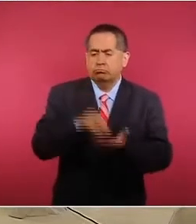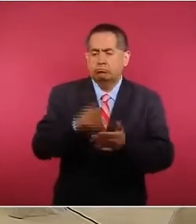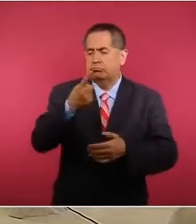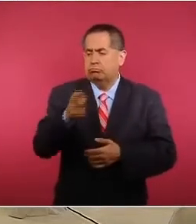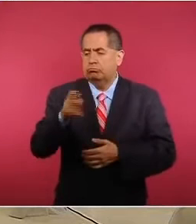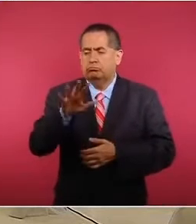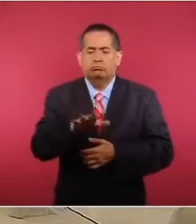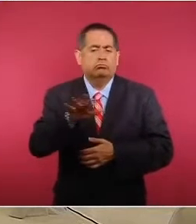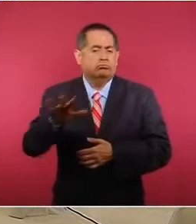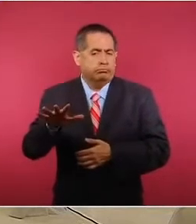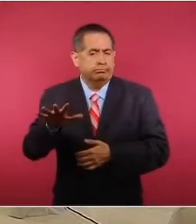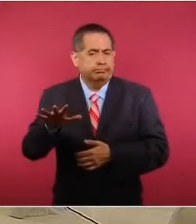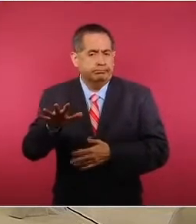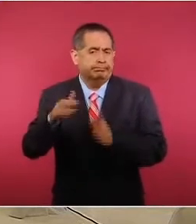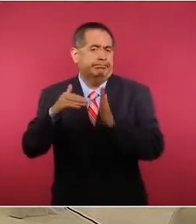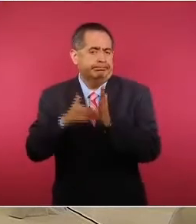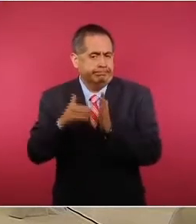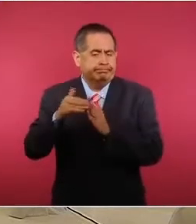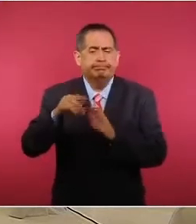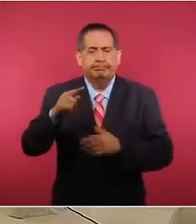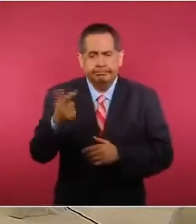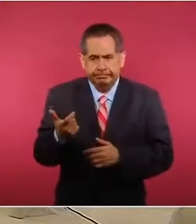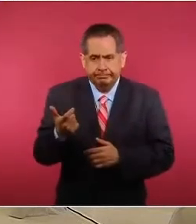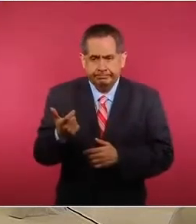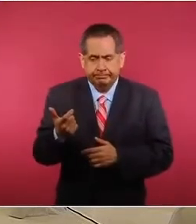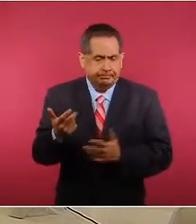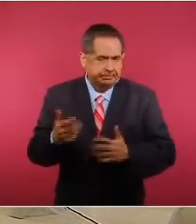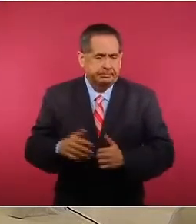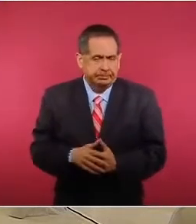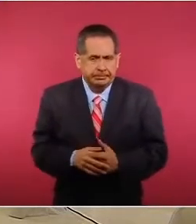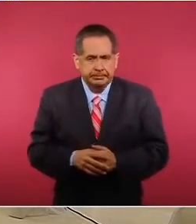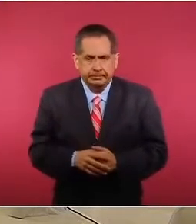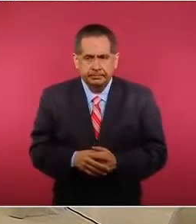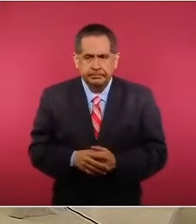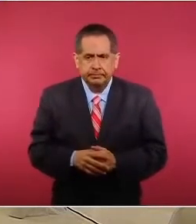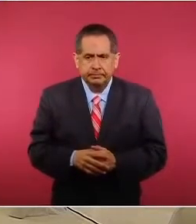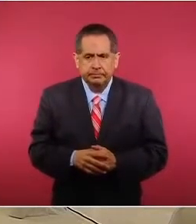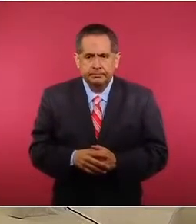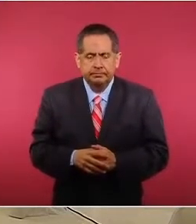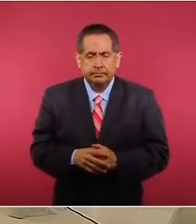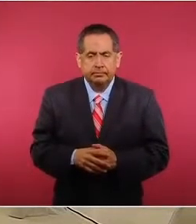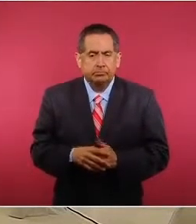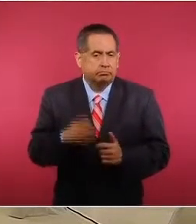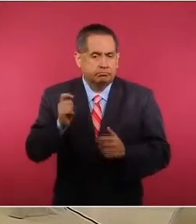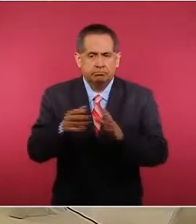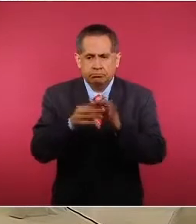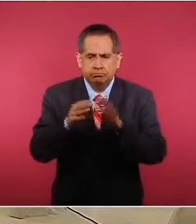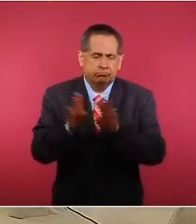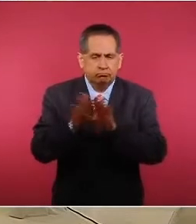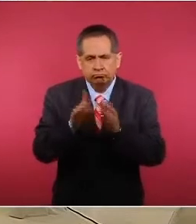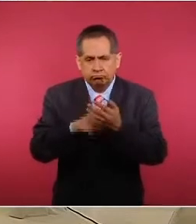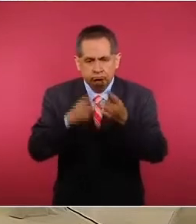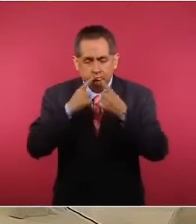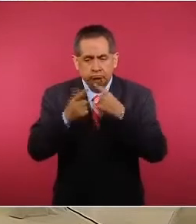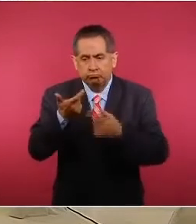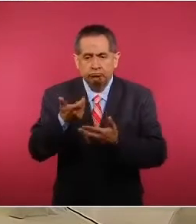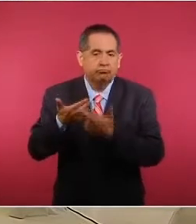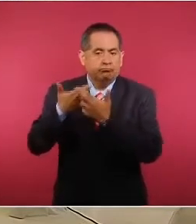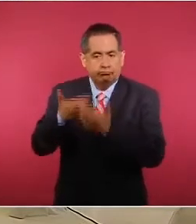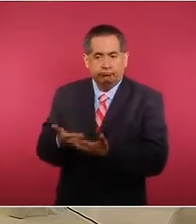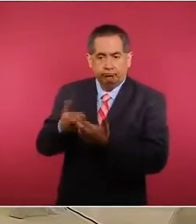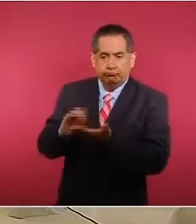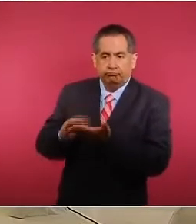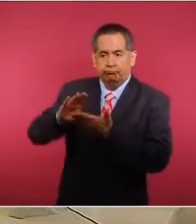4,155 millones de pesos. generándose ahí un ahorro